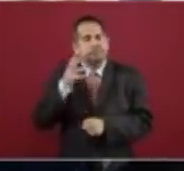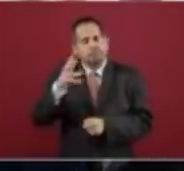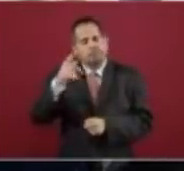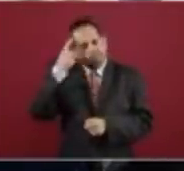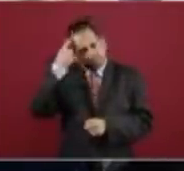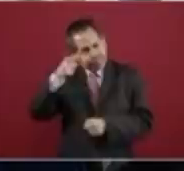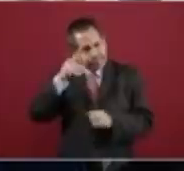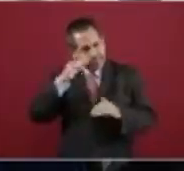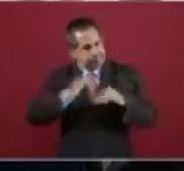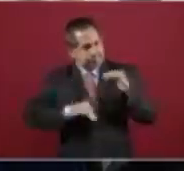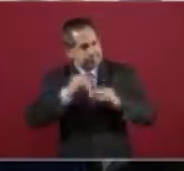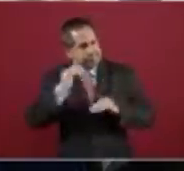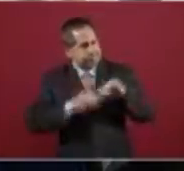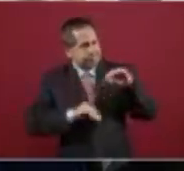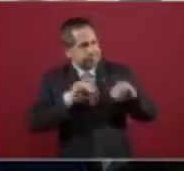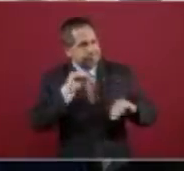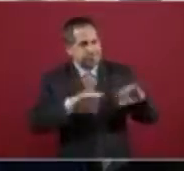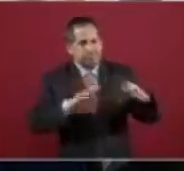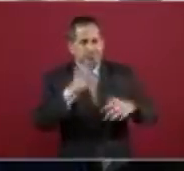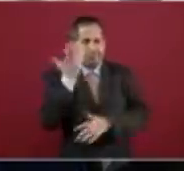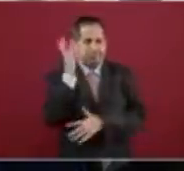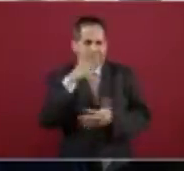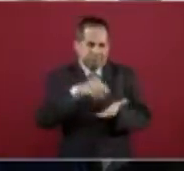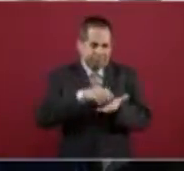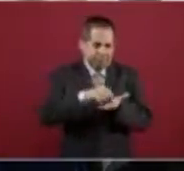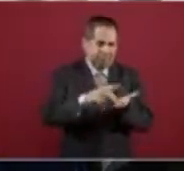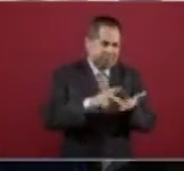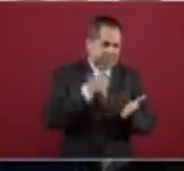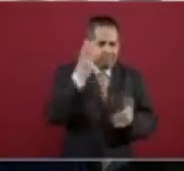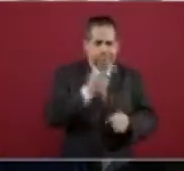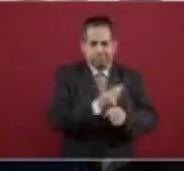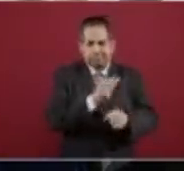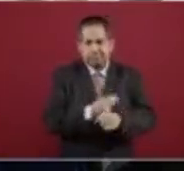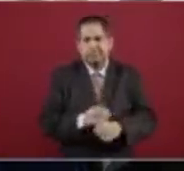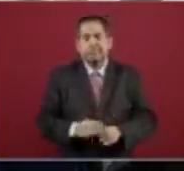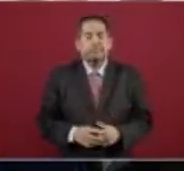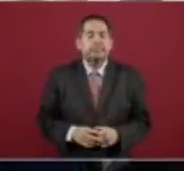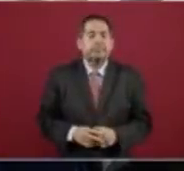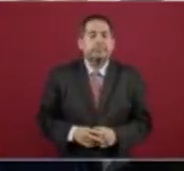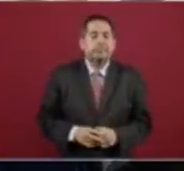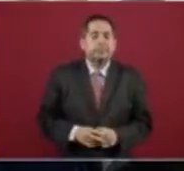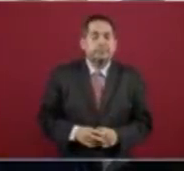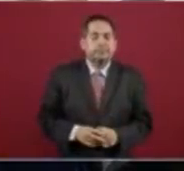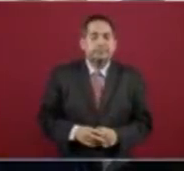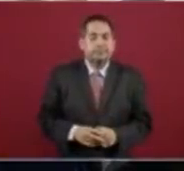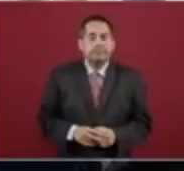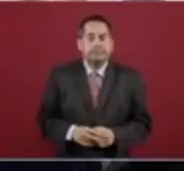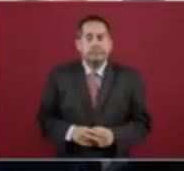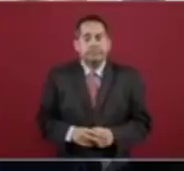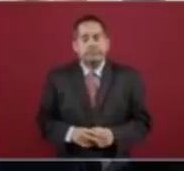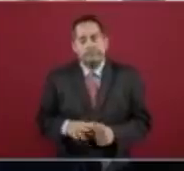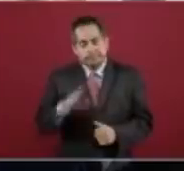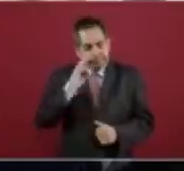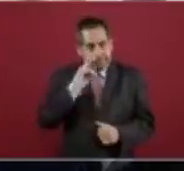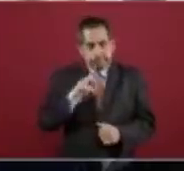su revitalización y su reforestación. La siguiente lámina es simplemente una